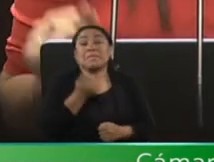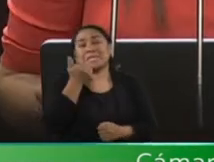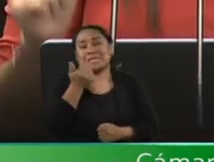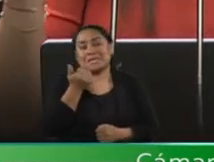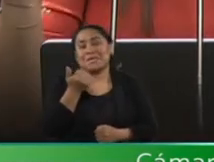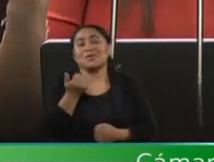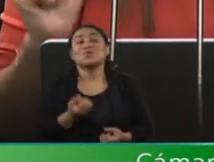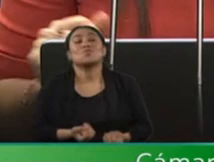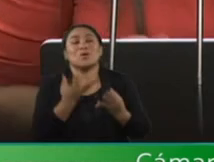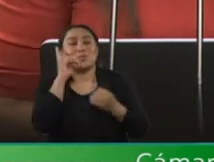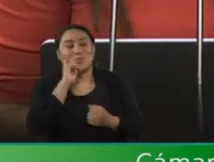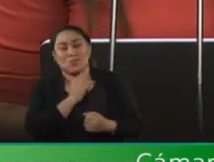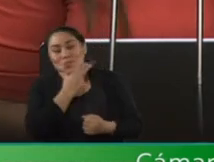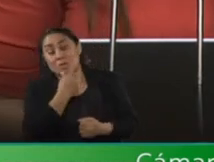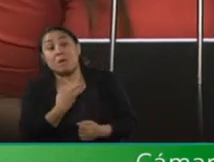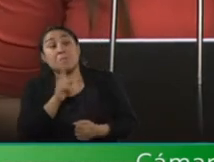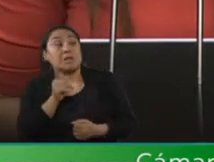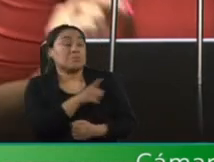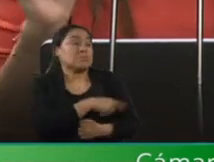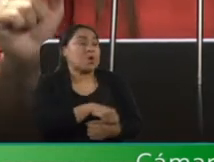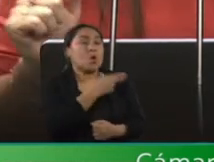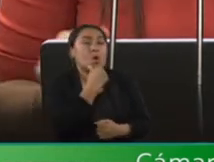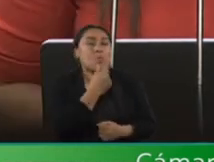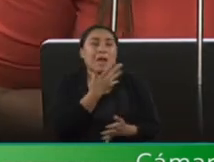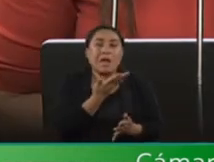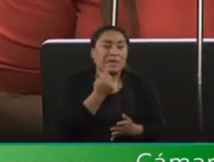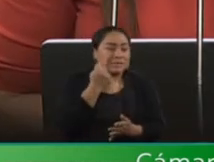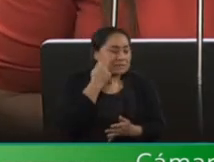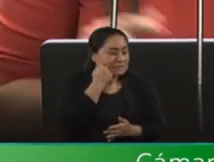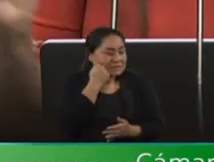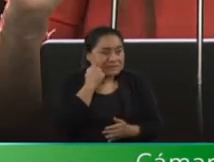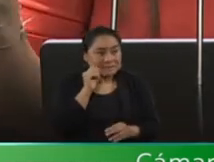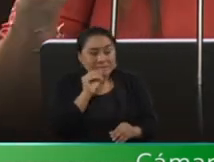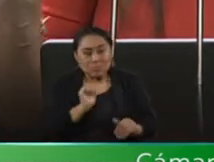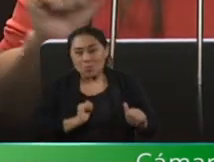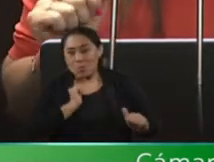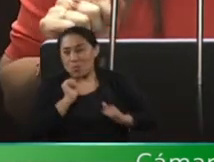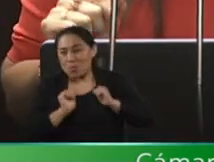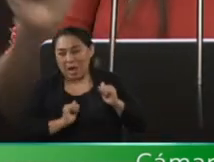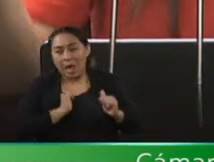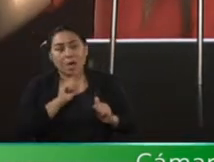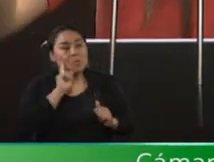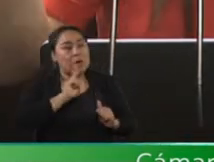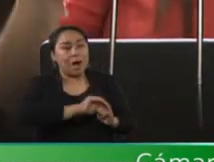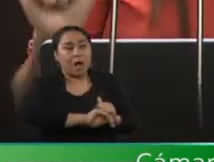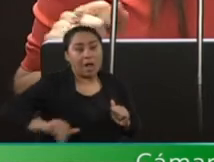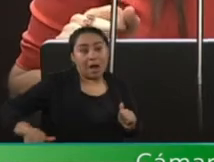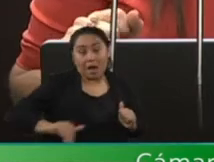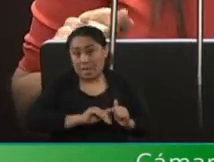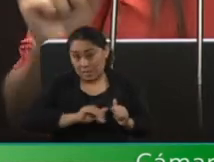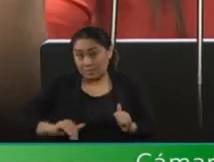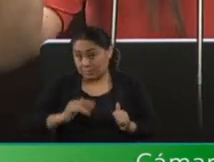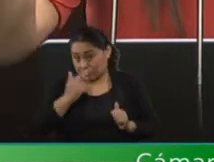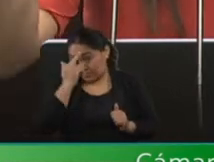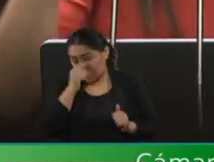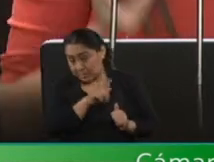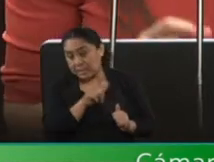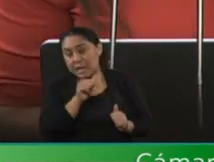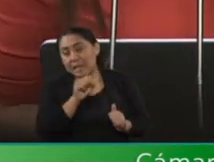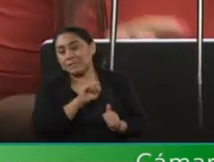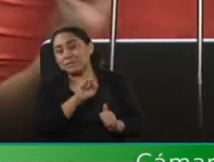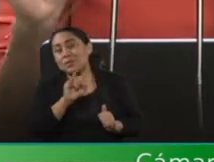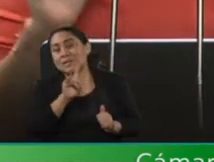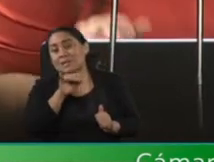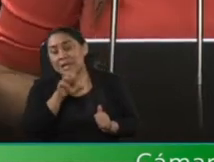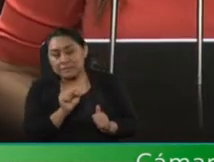género pero los hombres seguían burlando la ley y aprovechando cualquier espacio para hacernos a un lado Ahí están las juanitas por eso